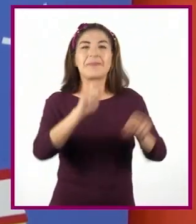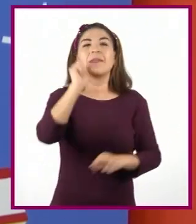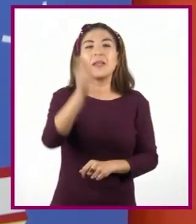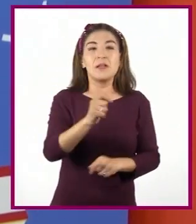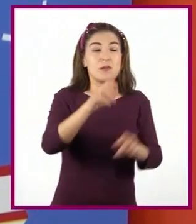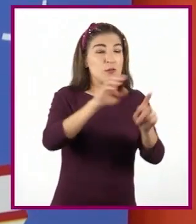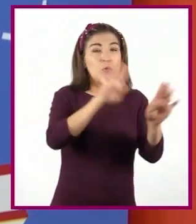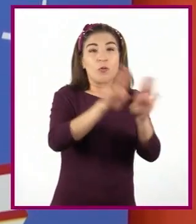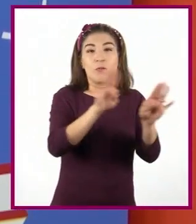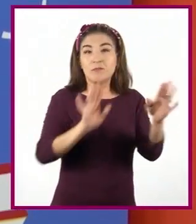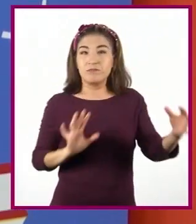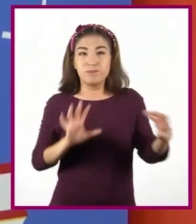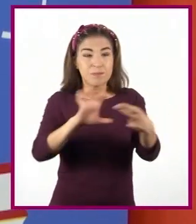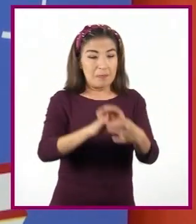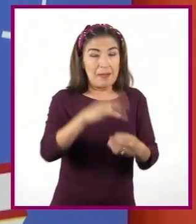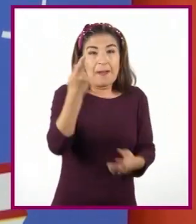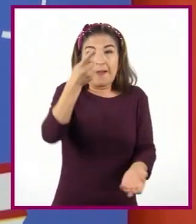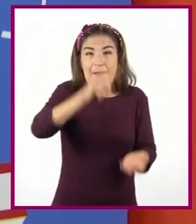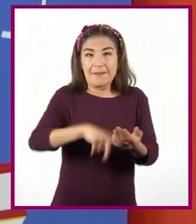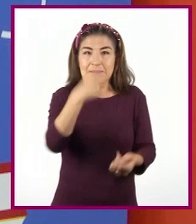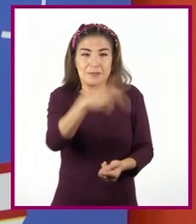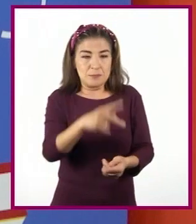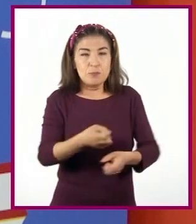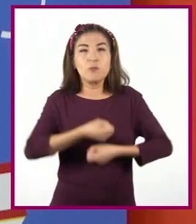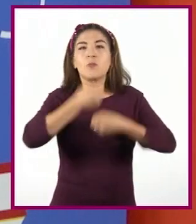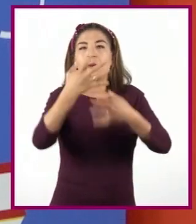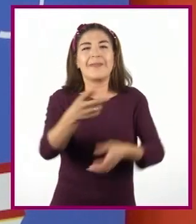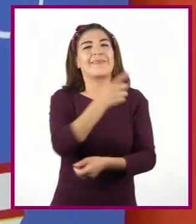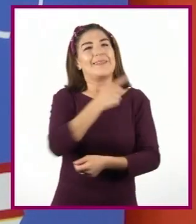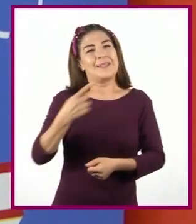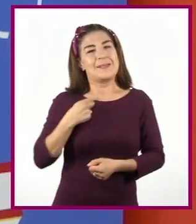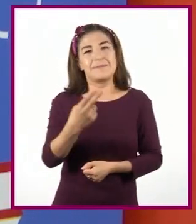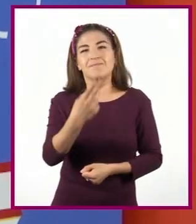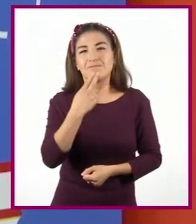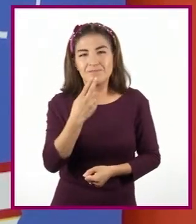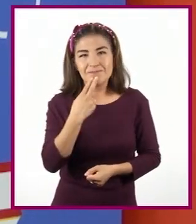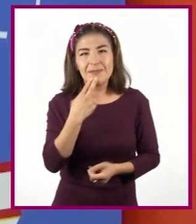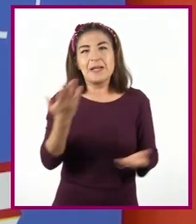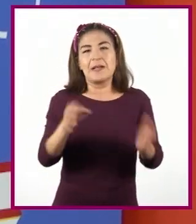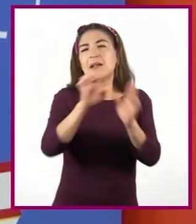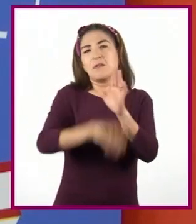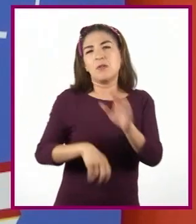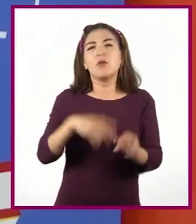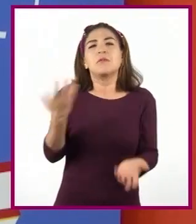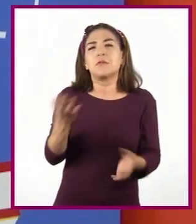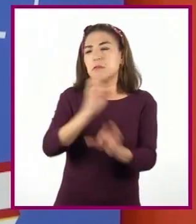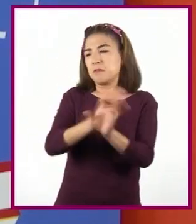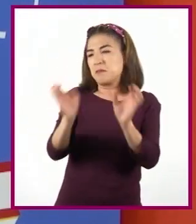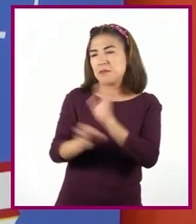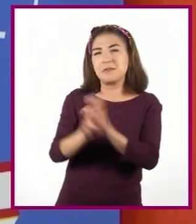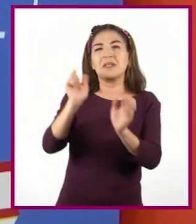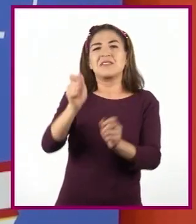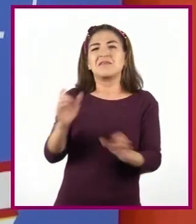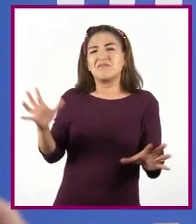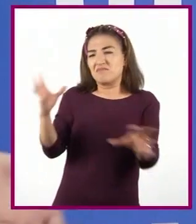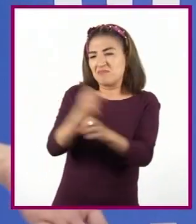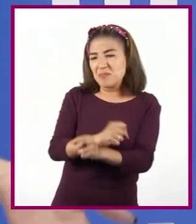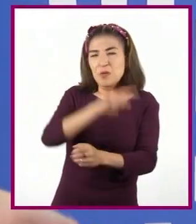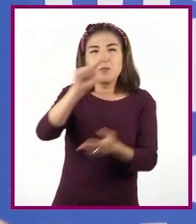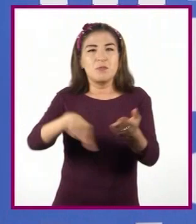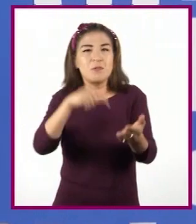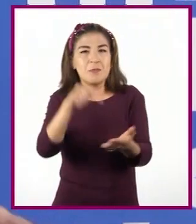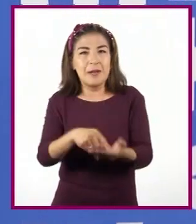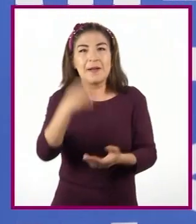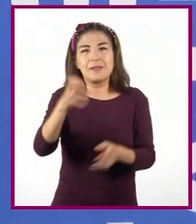los elementos que se introduzcan en un cuento deben tener una utilidad. Porque si mencionamos un objeto o describimos un lugar,